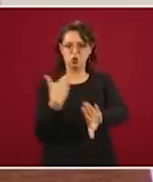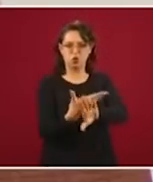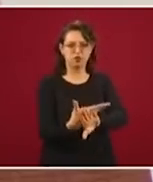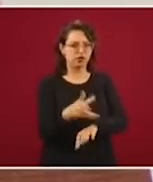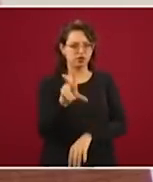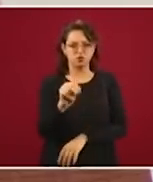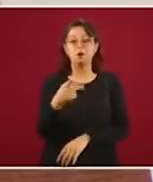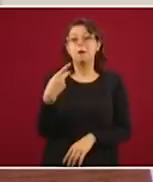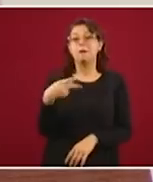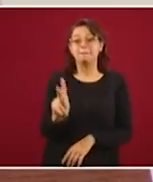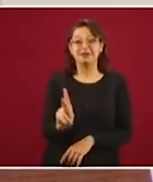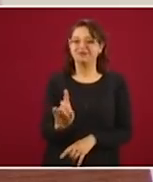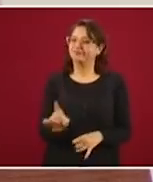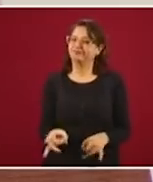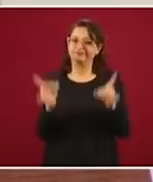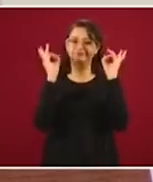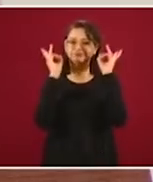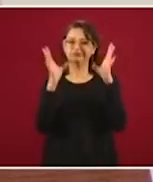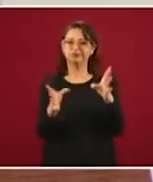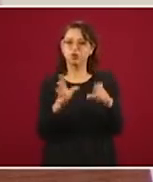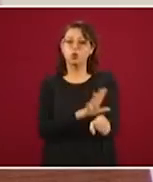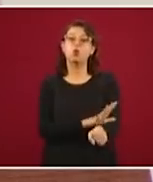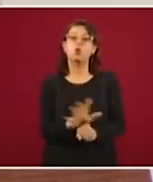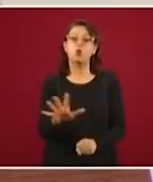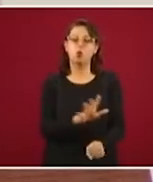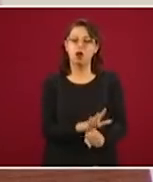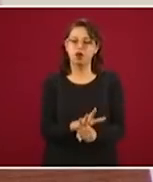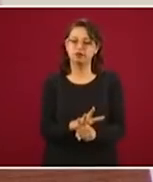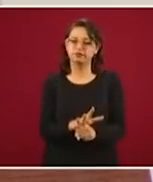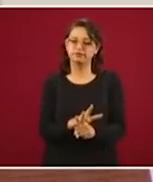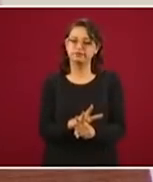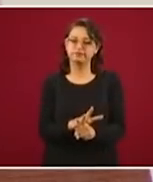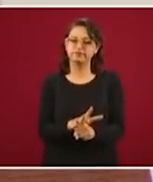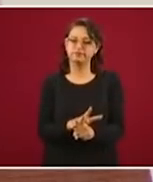somos completamente intolerantes es de prácticas